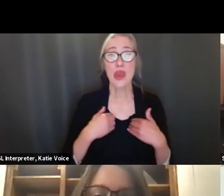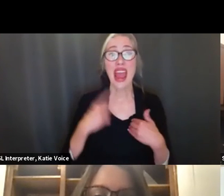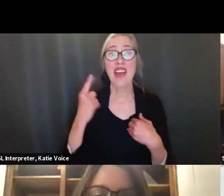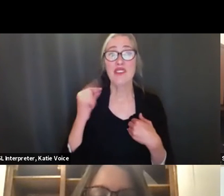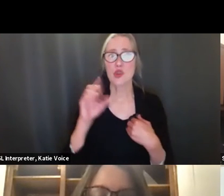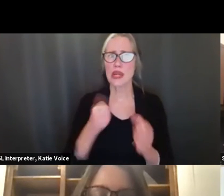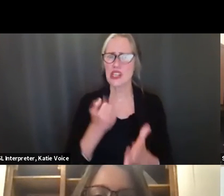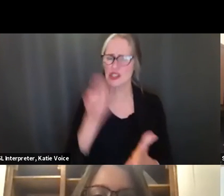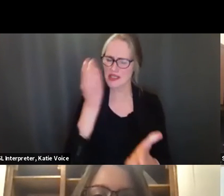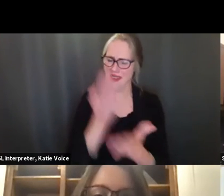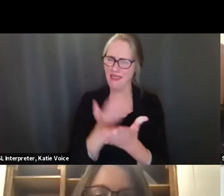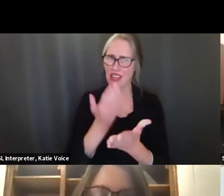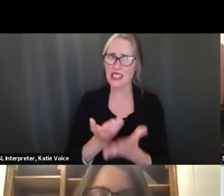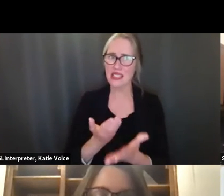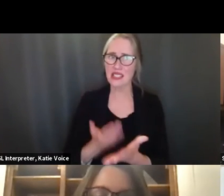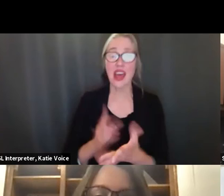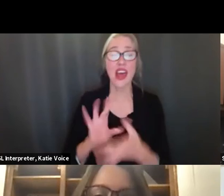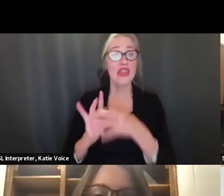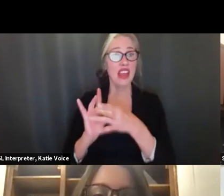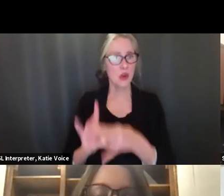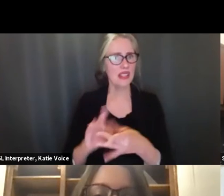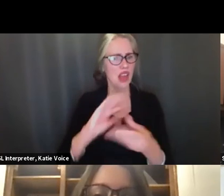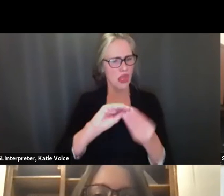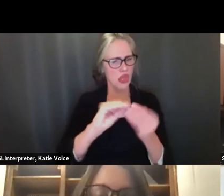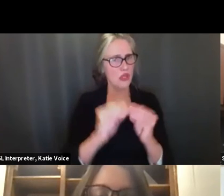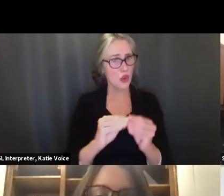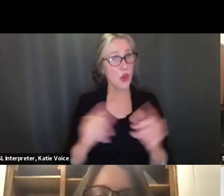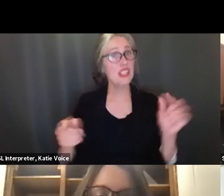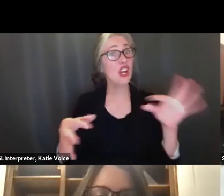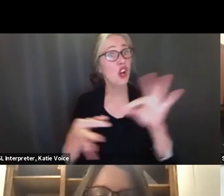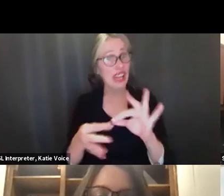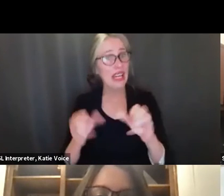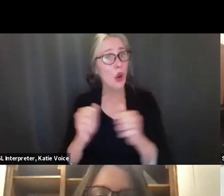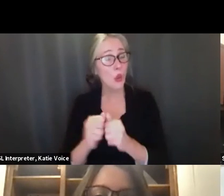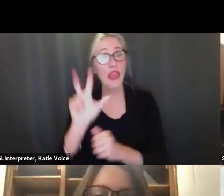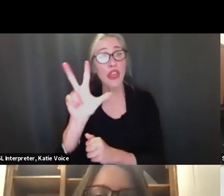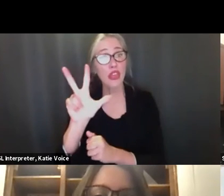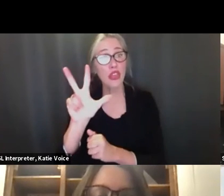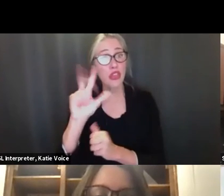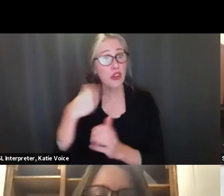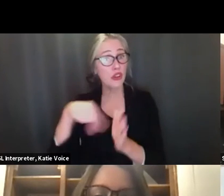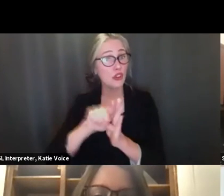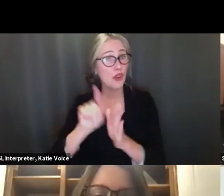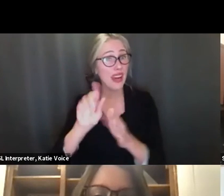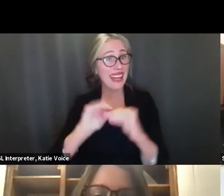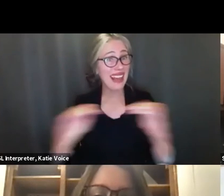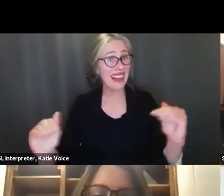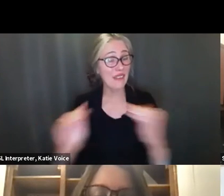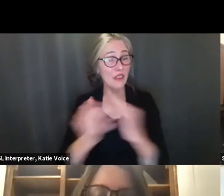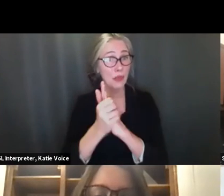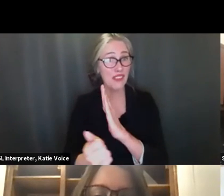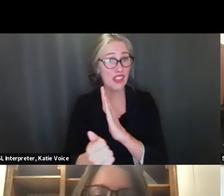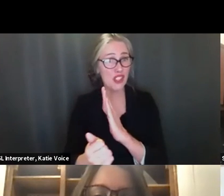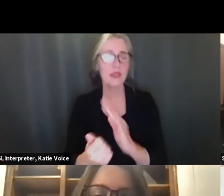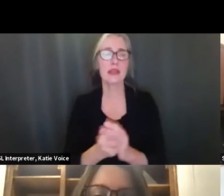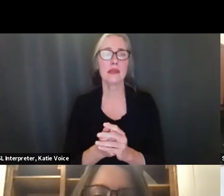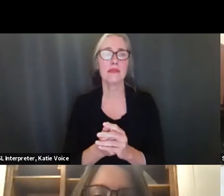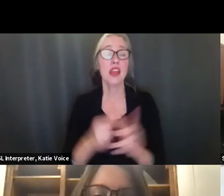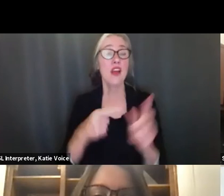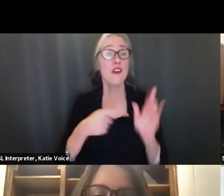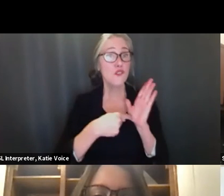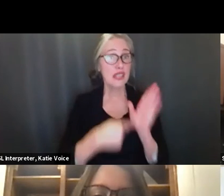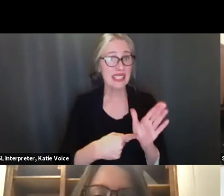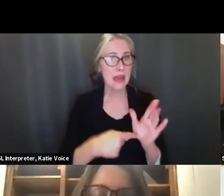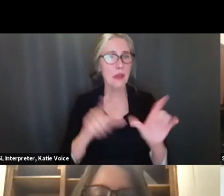También tenemos 20 años de evidencia que tienen que ver con la competencia de tercer grado. Hablamos